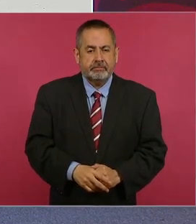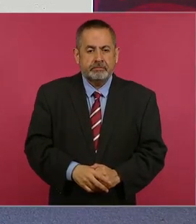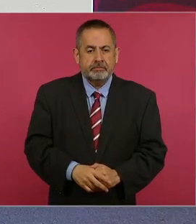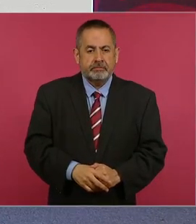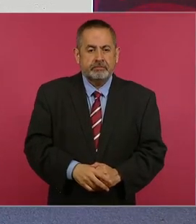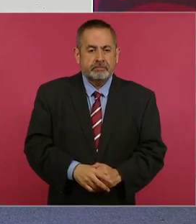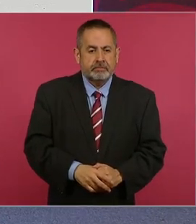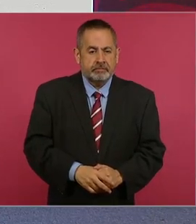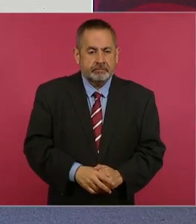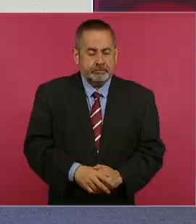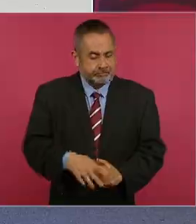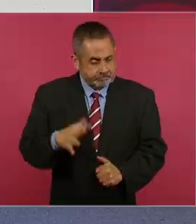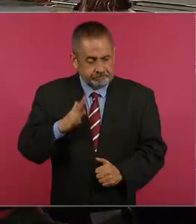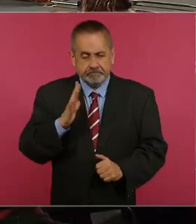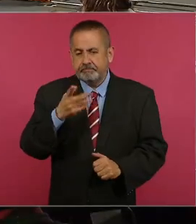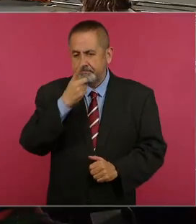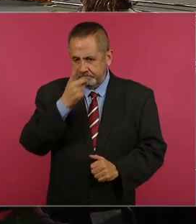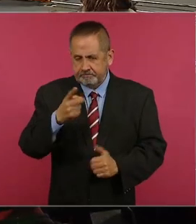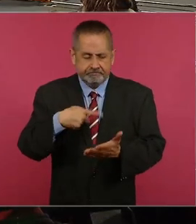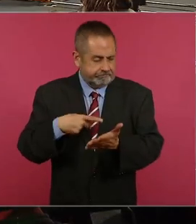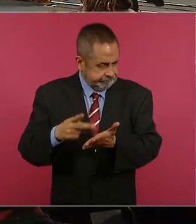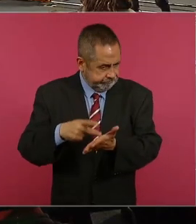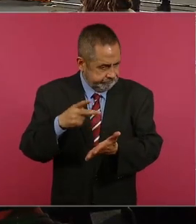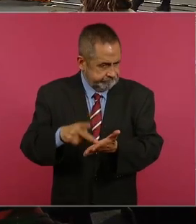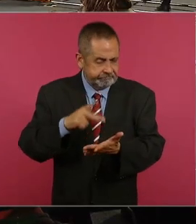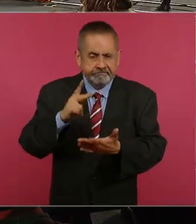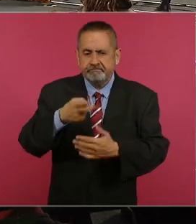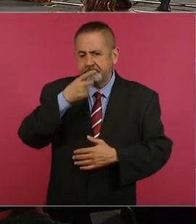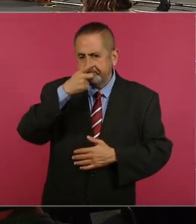Y ya lo he dicho y lo voy a seguir mencionando.